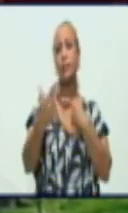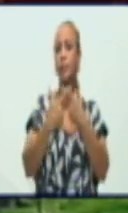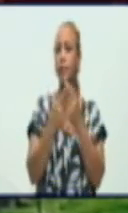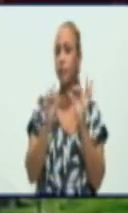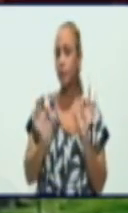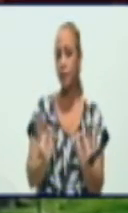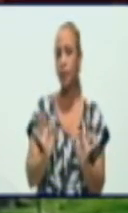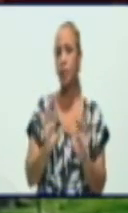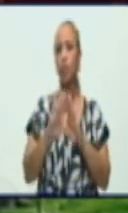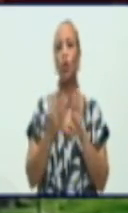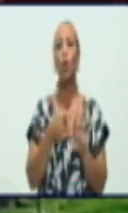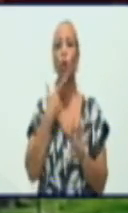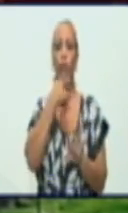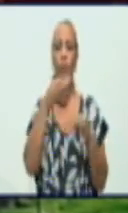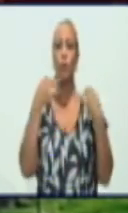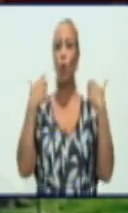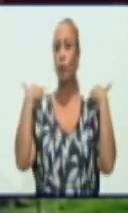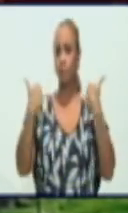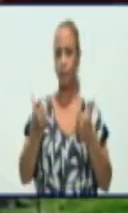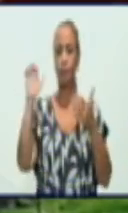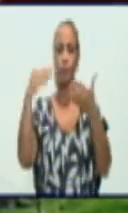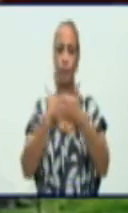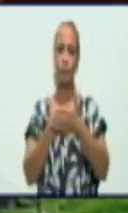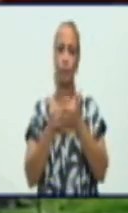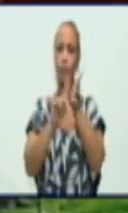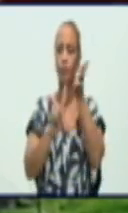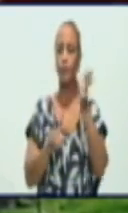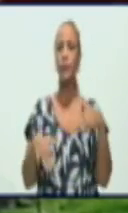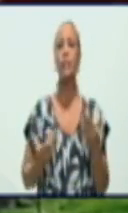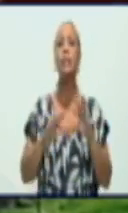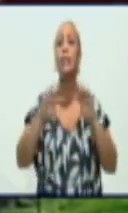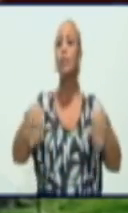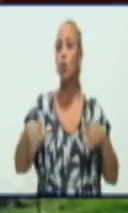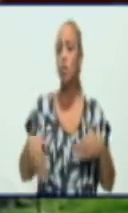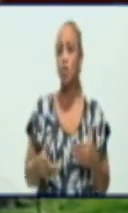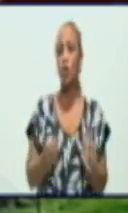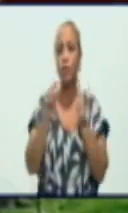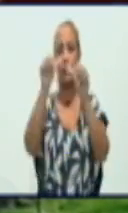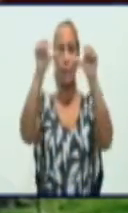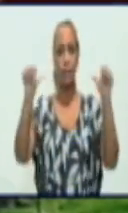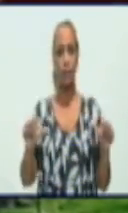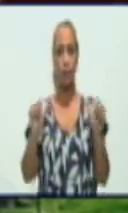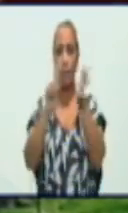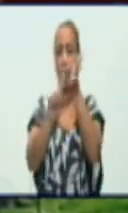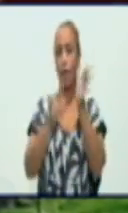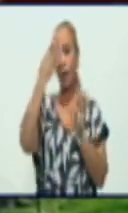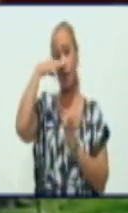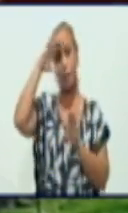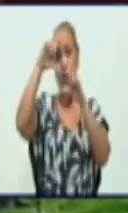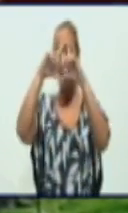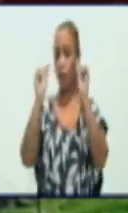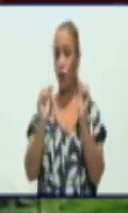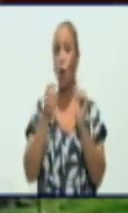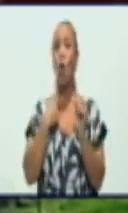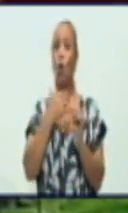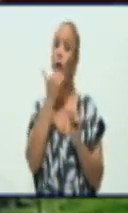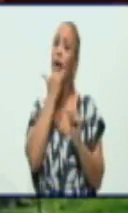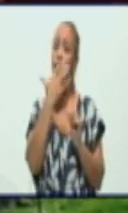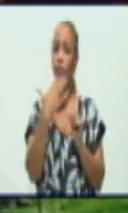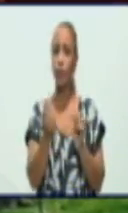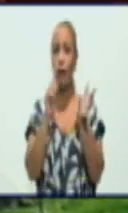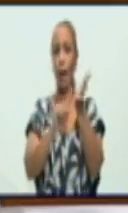o sea, todo es muy operativo, depende de la situación del sistema en el país y de lo que se mande a retirar en la provincia. Secretario.